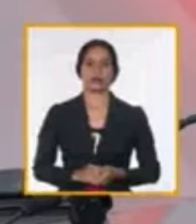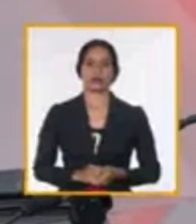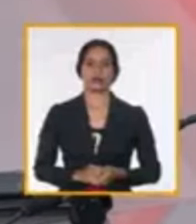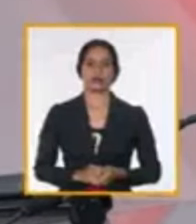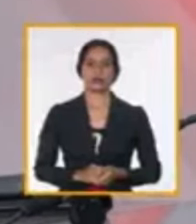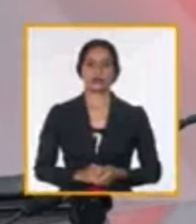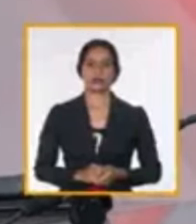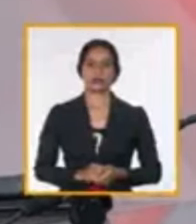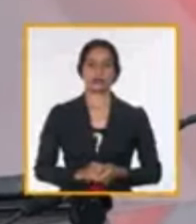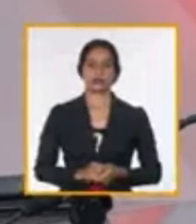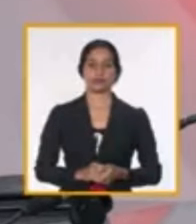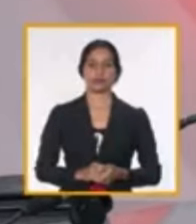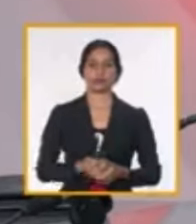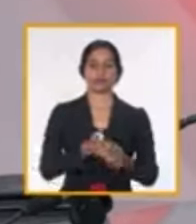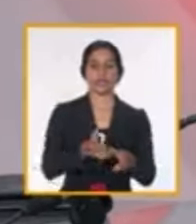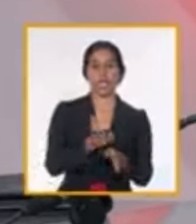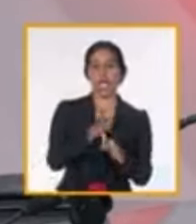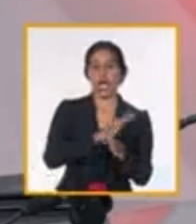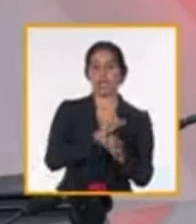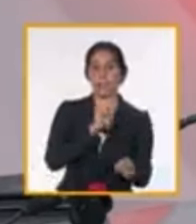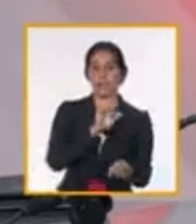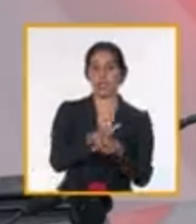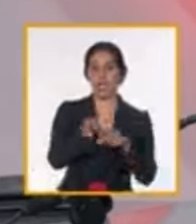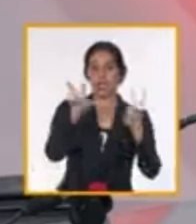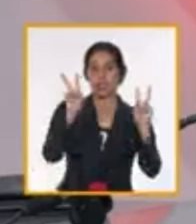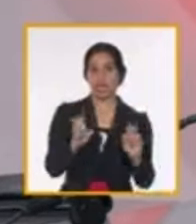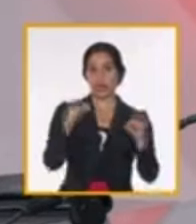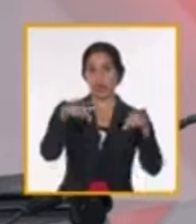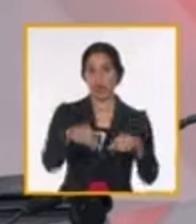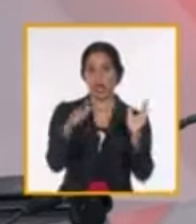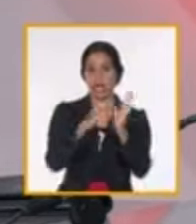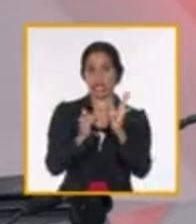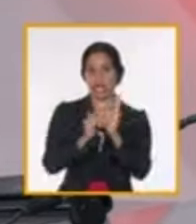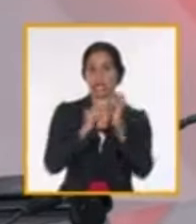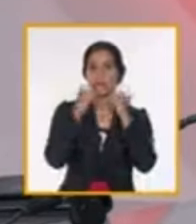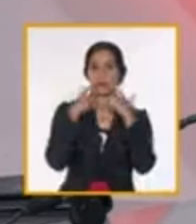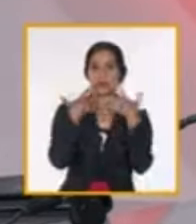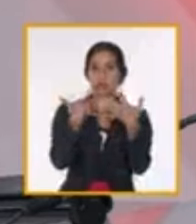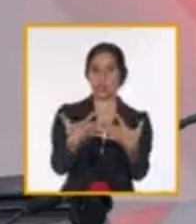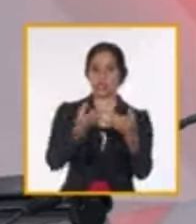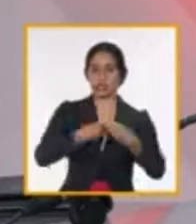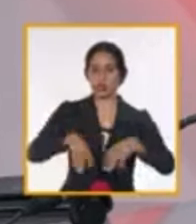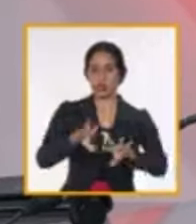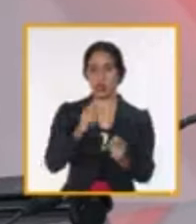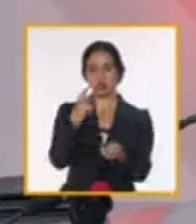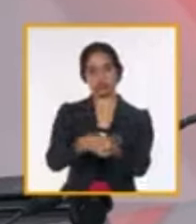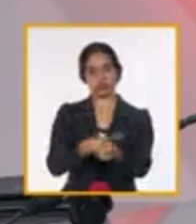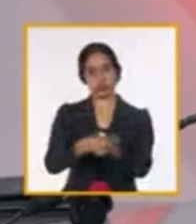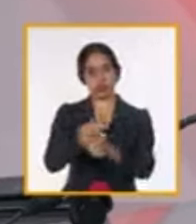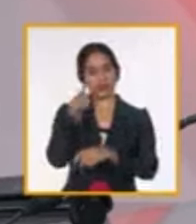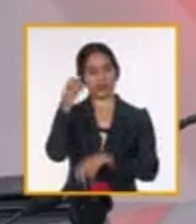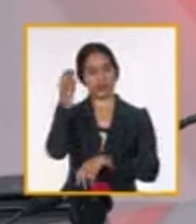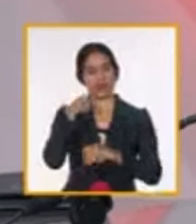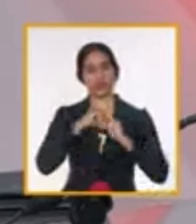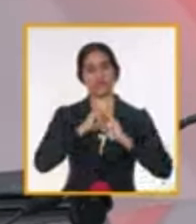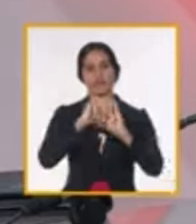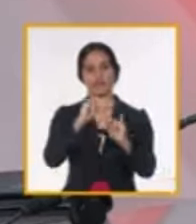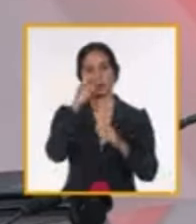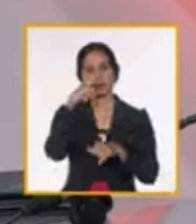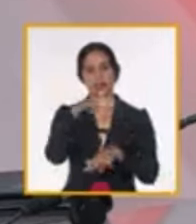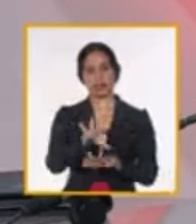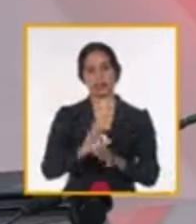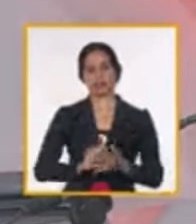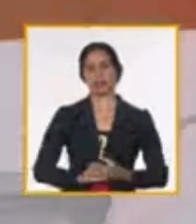Y antes de entrar en el importante tema de esta tarde, vamos, como es habitual, a nuestra sección La Noticia del Día.